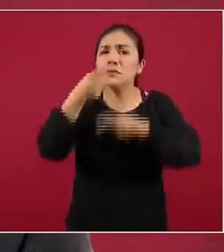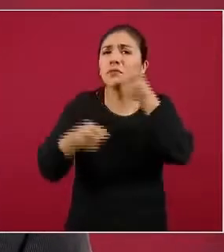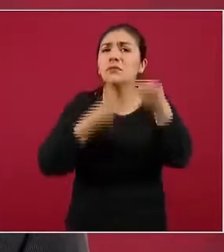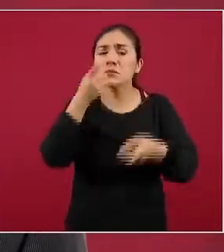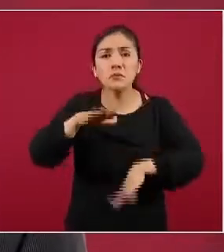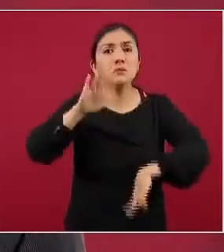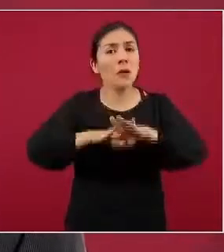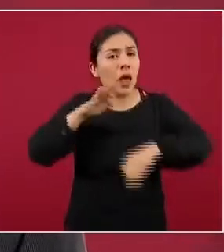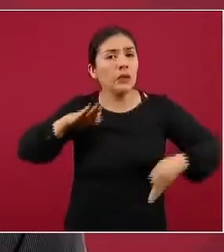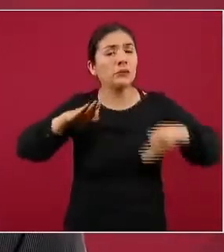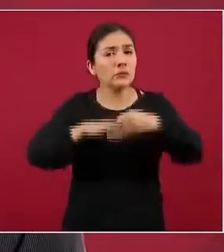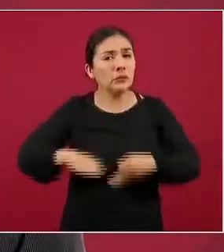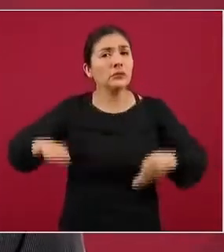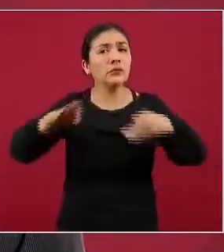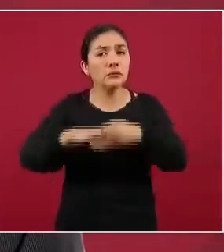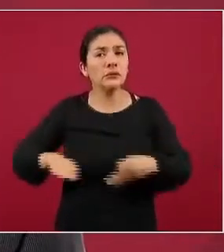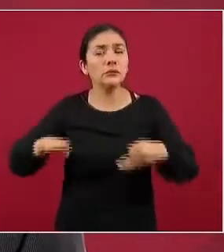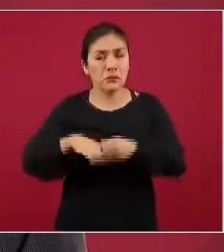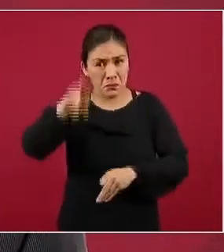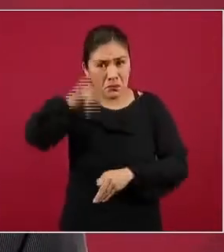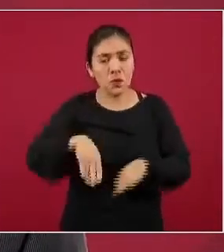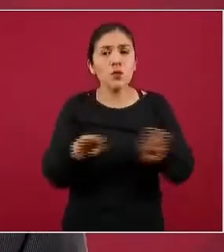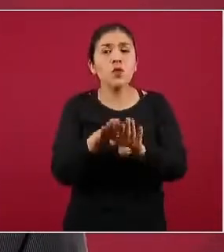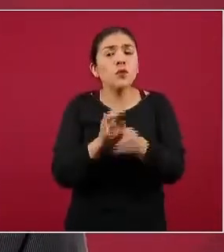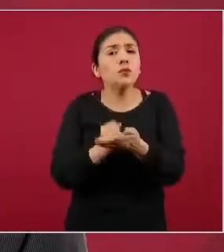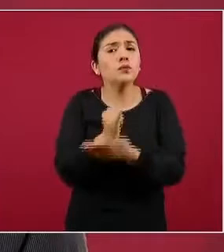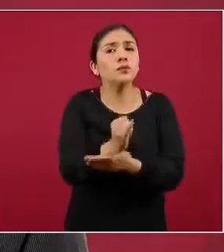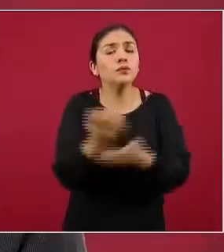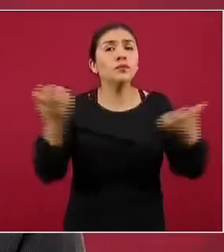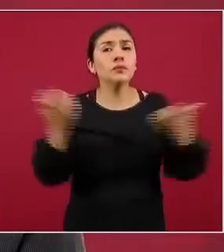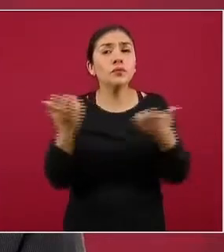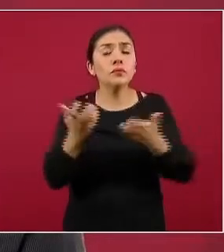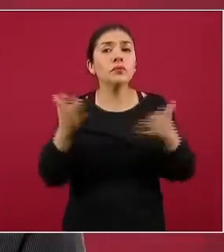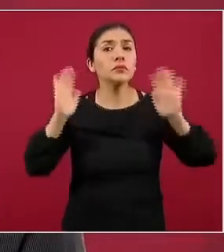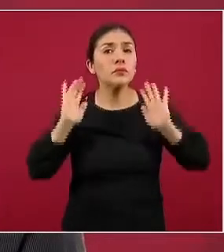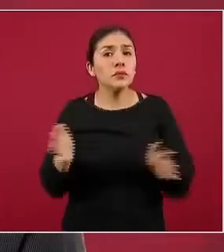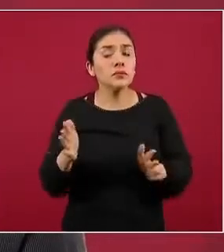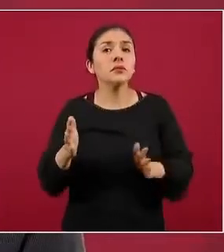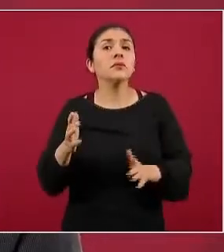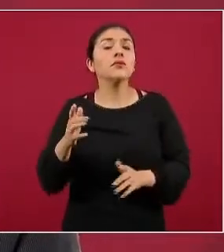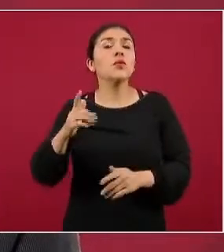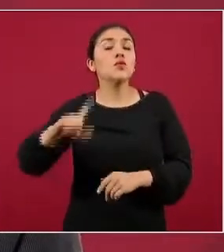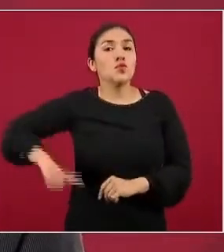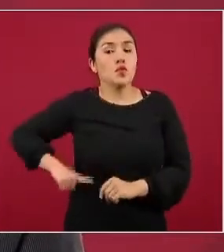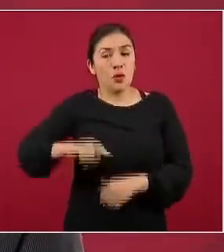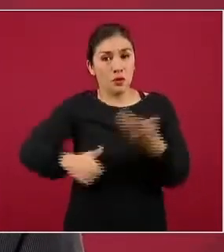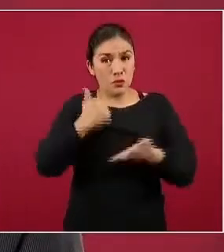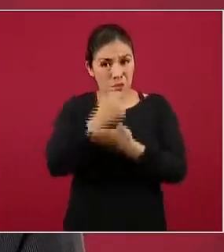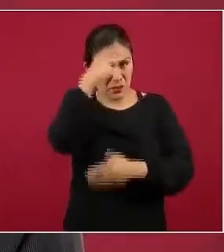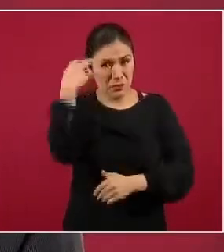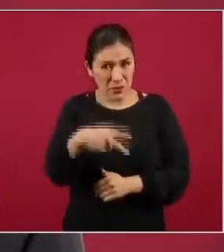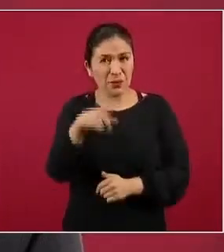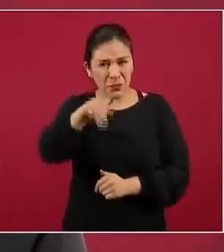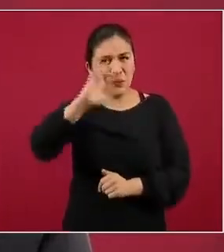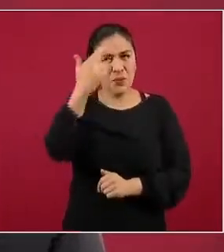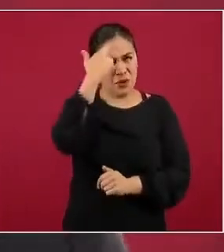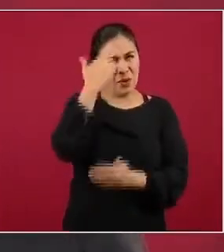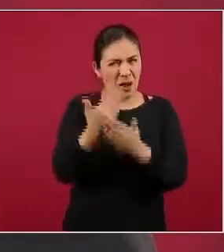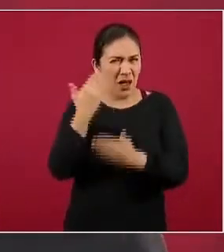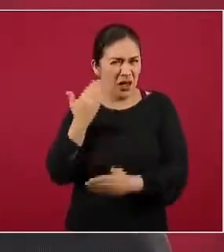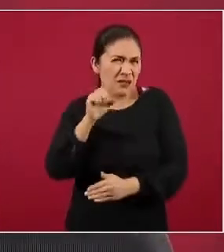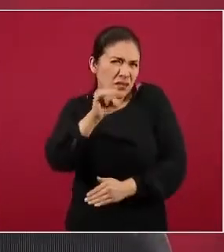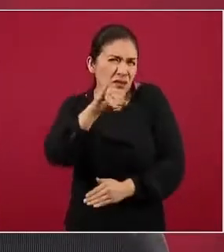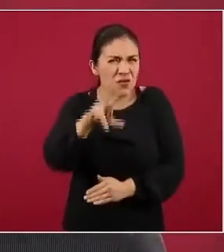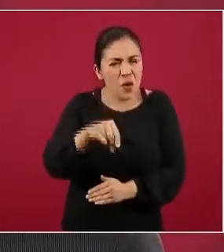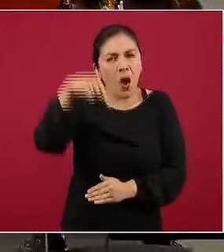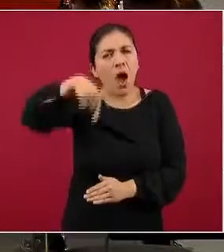mucho énfasis la determinación que había hecho el gobierno de la Ciudad de México. ¿Se acuerdan de eso? Quizá